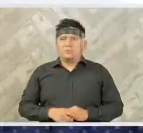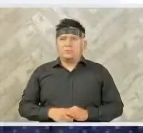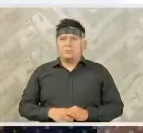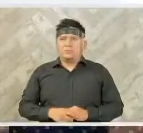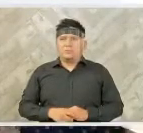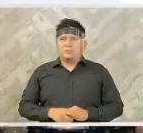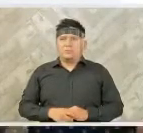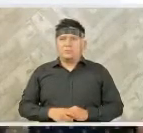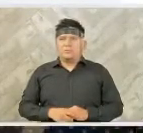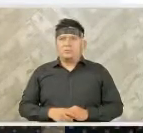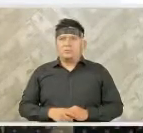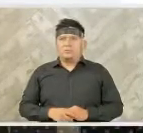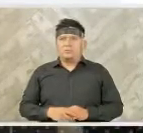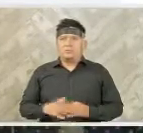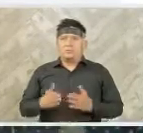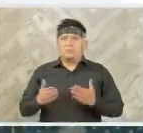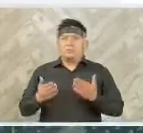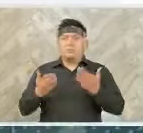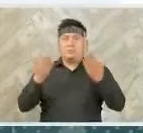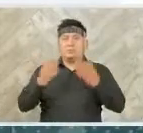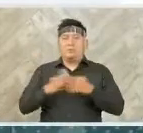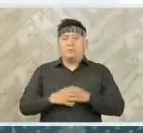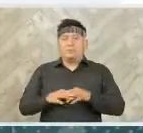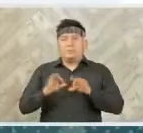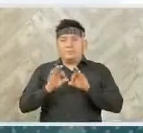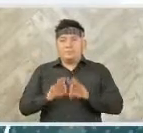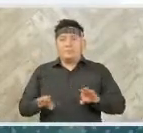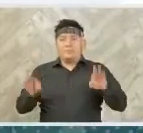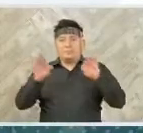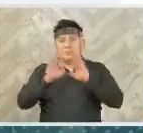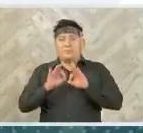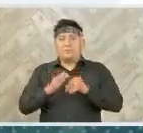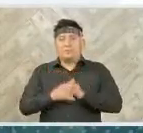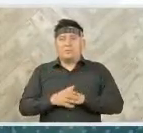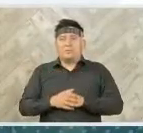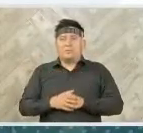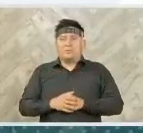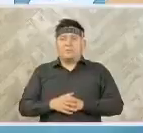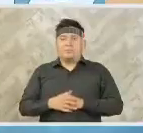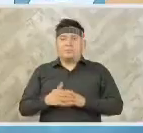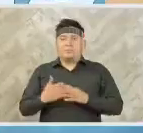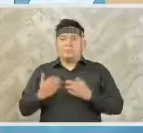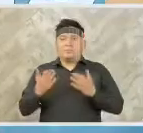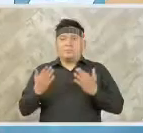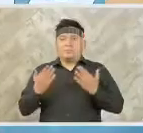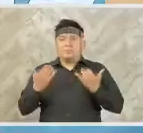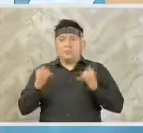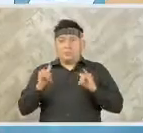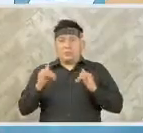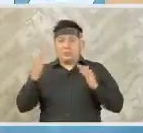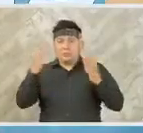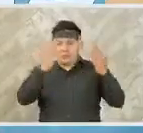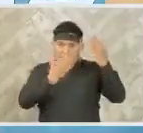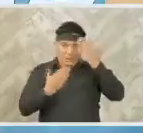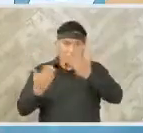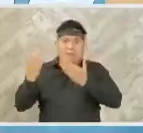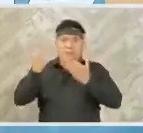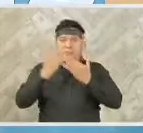Bueno, efectivamente, es importante entender que se necesita realizar un análisis, o no realizar, ya se ha realizado ese